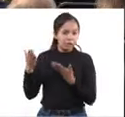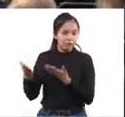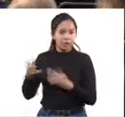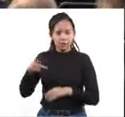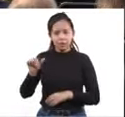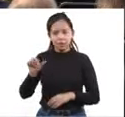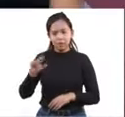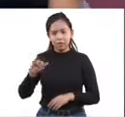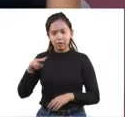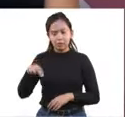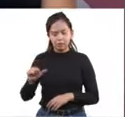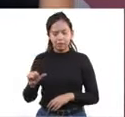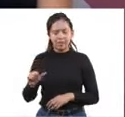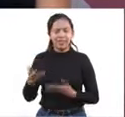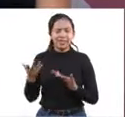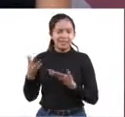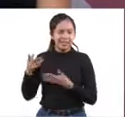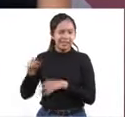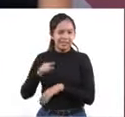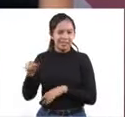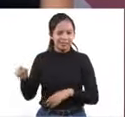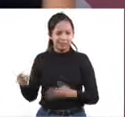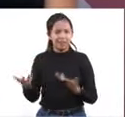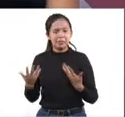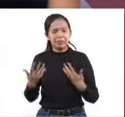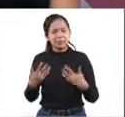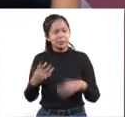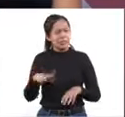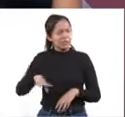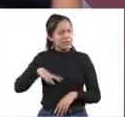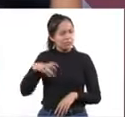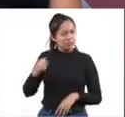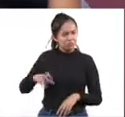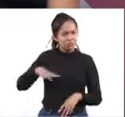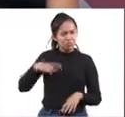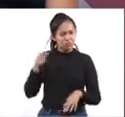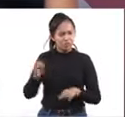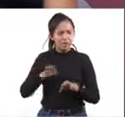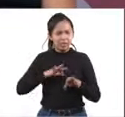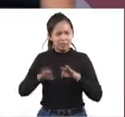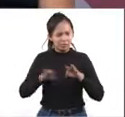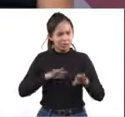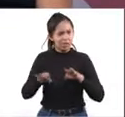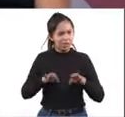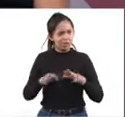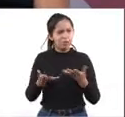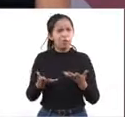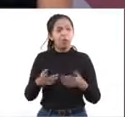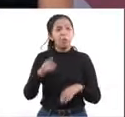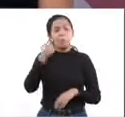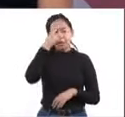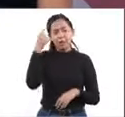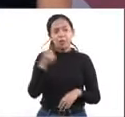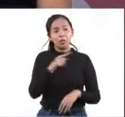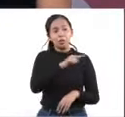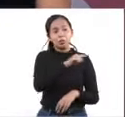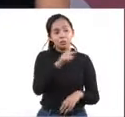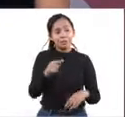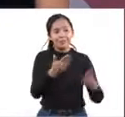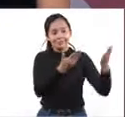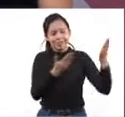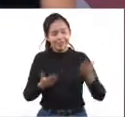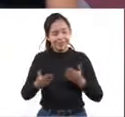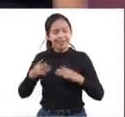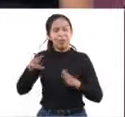restaurar este permiso llamado Advance Parole, que nos da la oportunidad de traerlos legalmente y regresar.